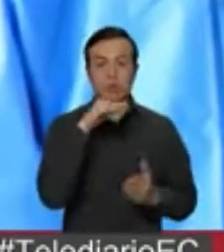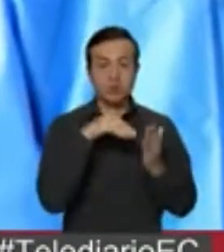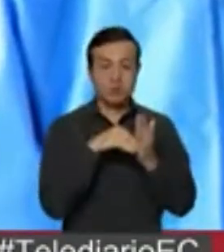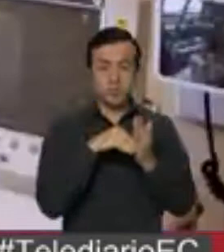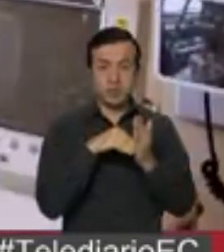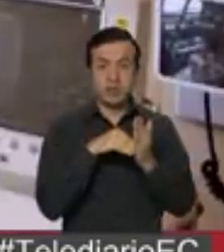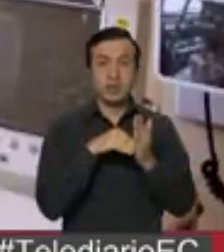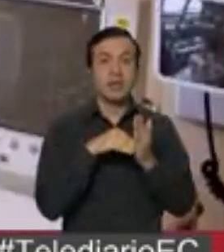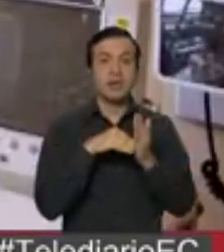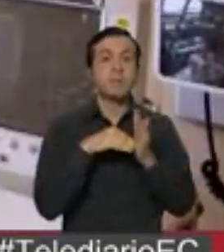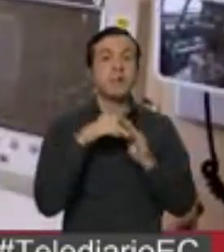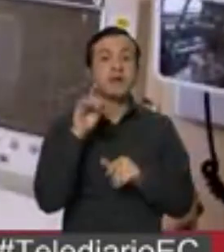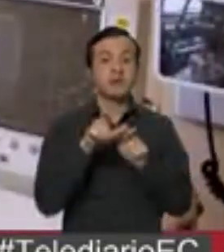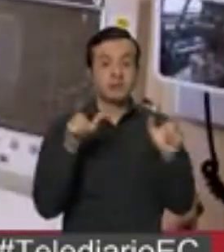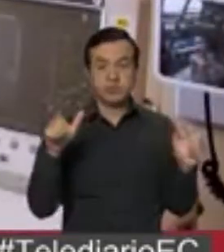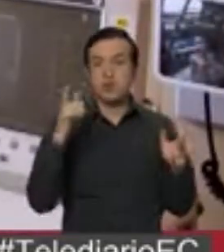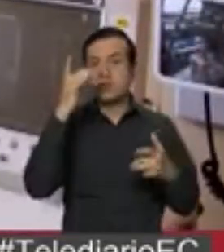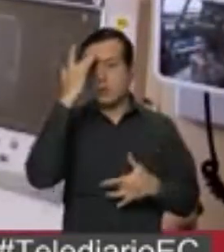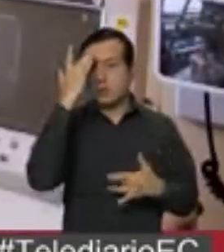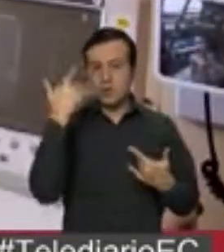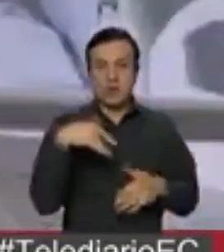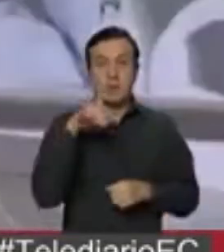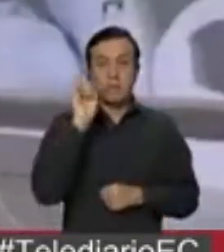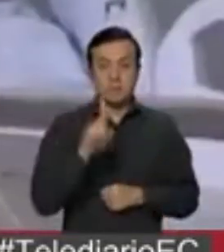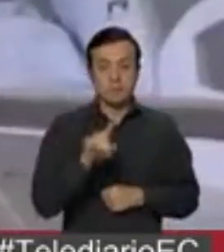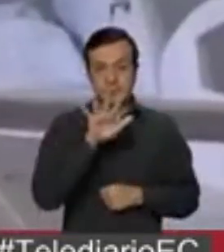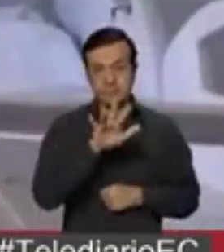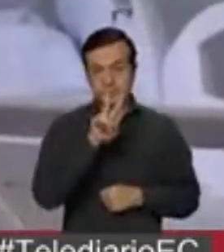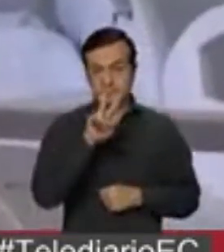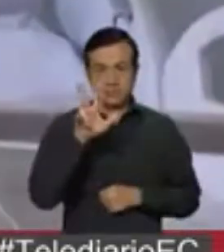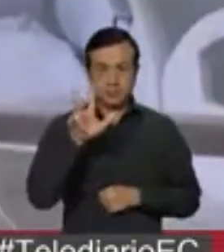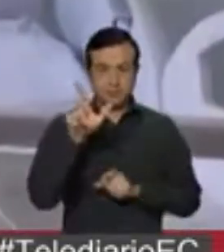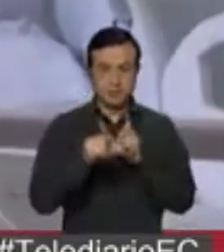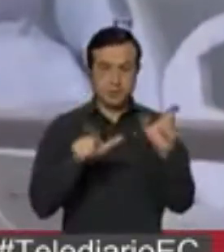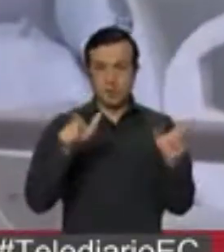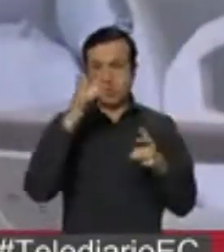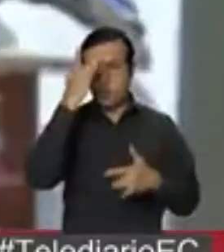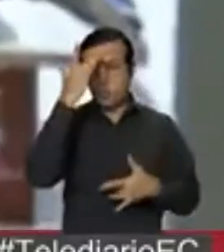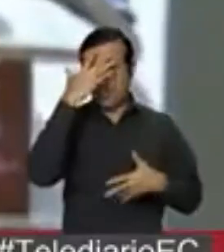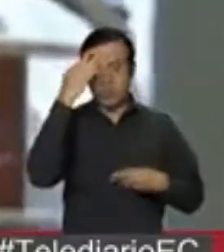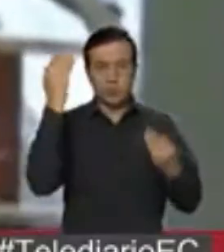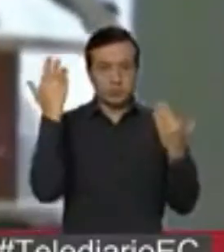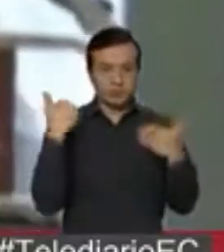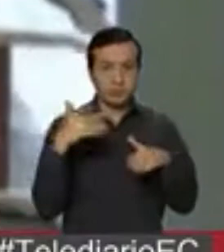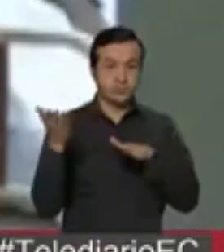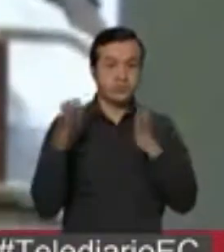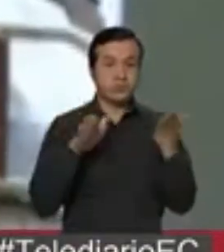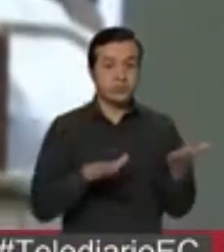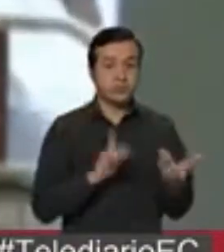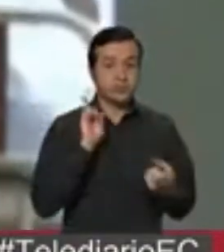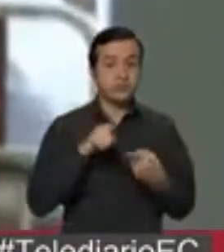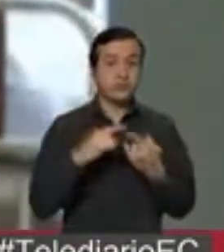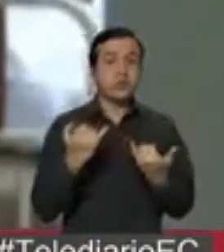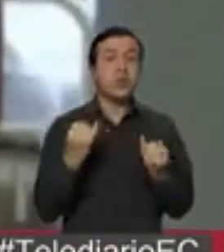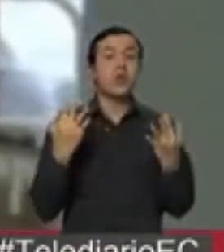24.675 se confirmaron, 1.523 pacientes se recuperaron. Fallecieron hasta el